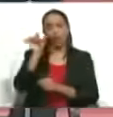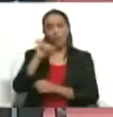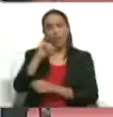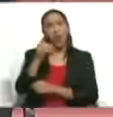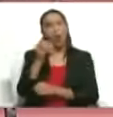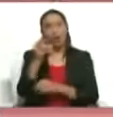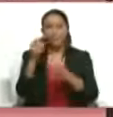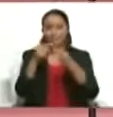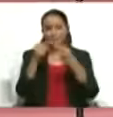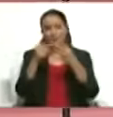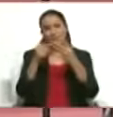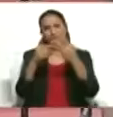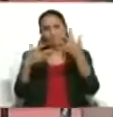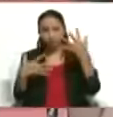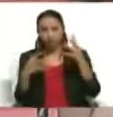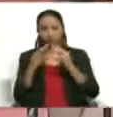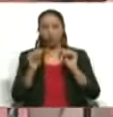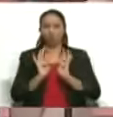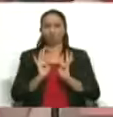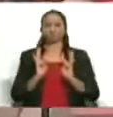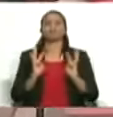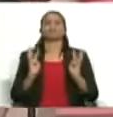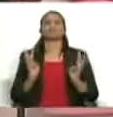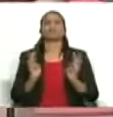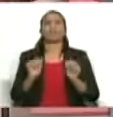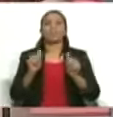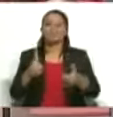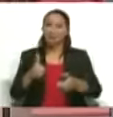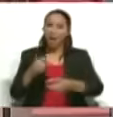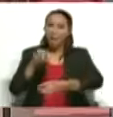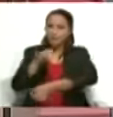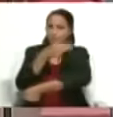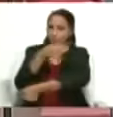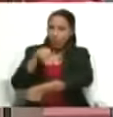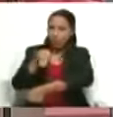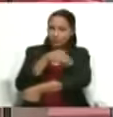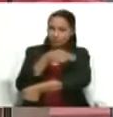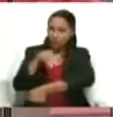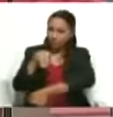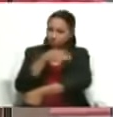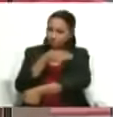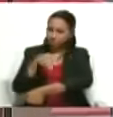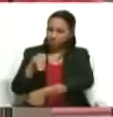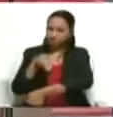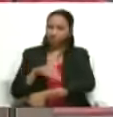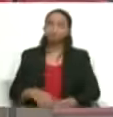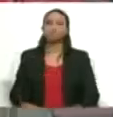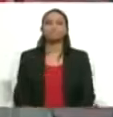Arreaza Chávez, el Gallito.